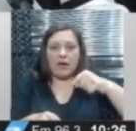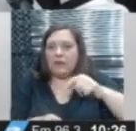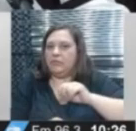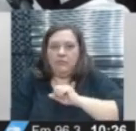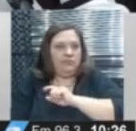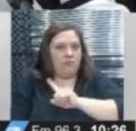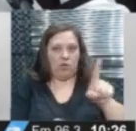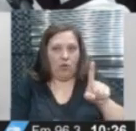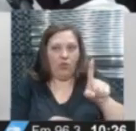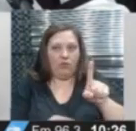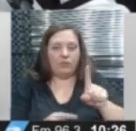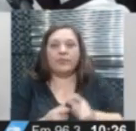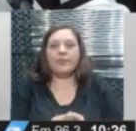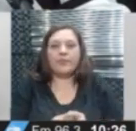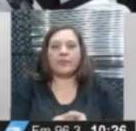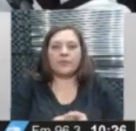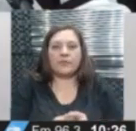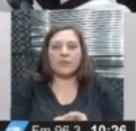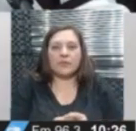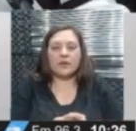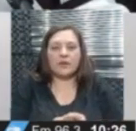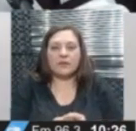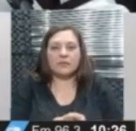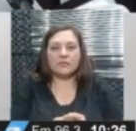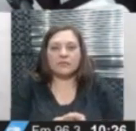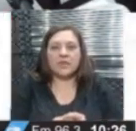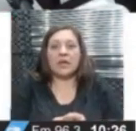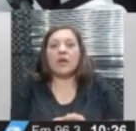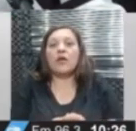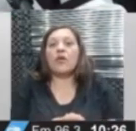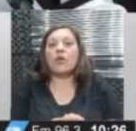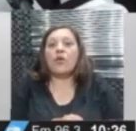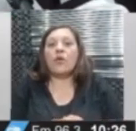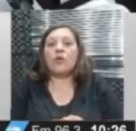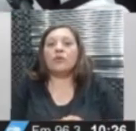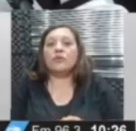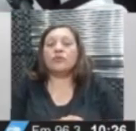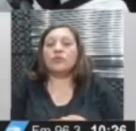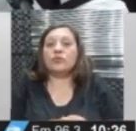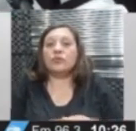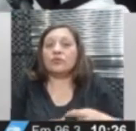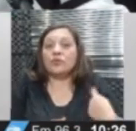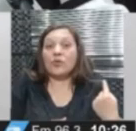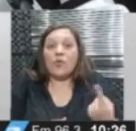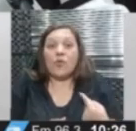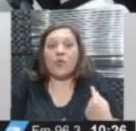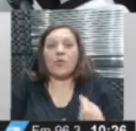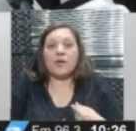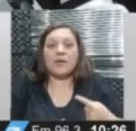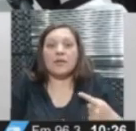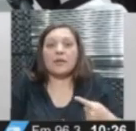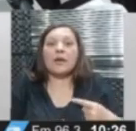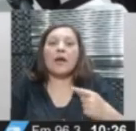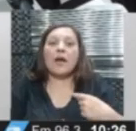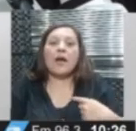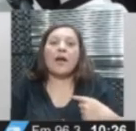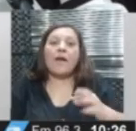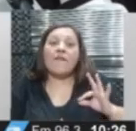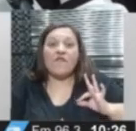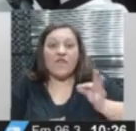política porque nuestra vida se rige de política esto que estamos haciendo es en cierta manera política cult supuesto eh pero